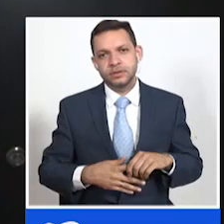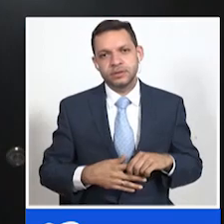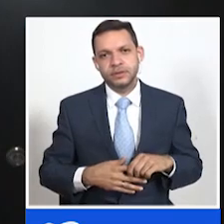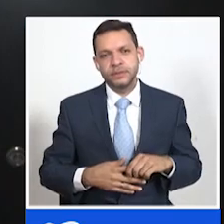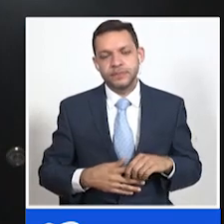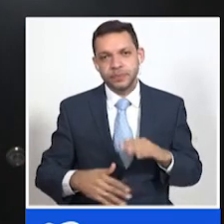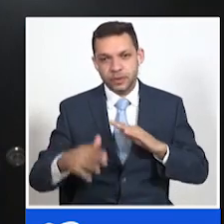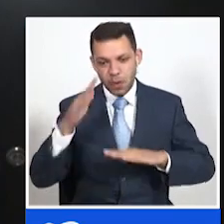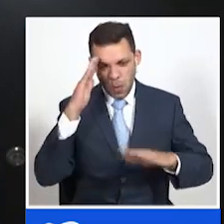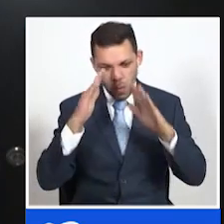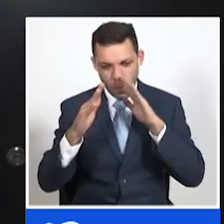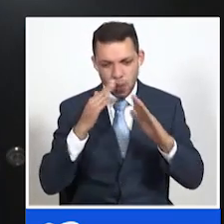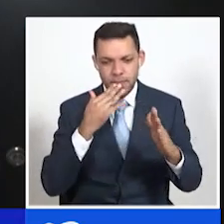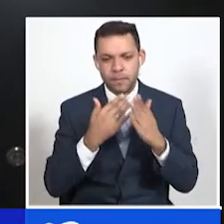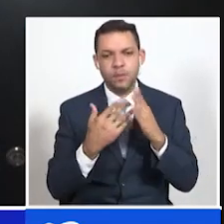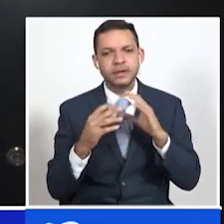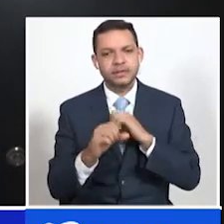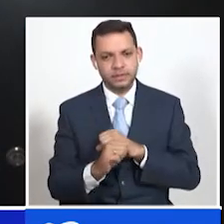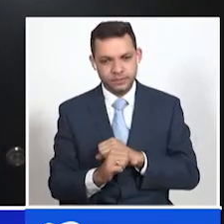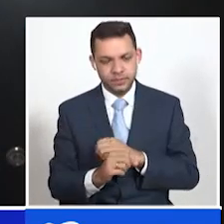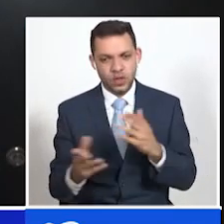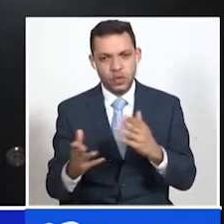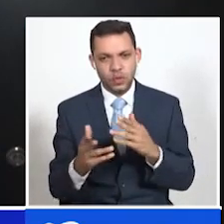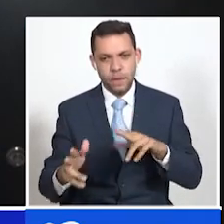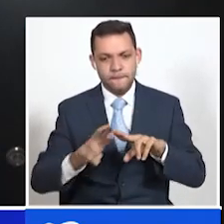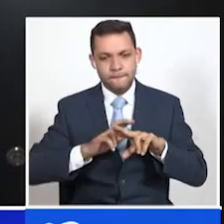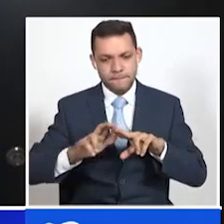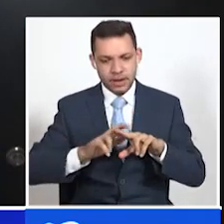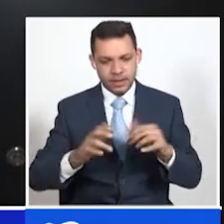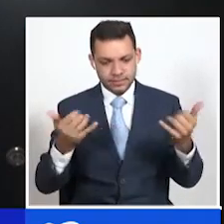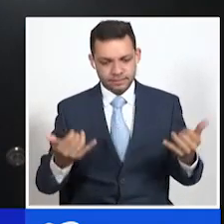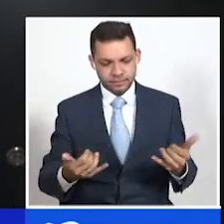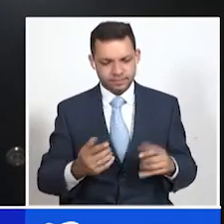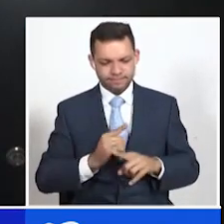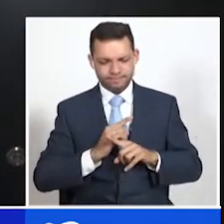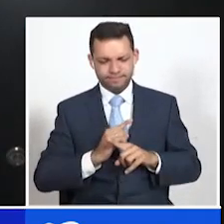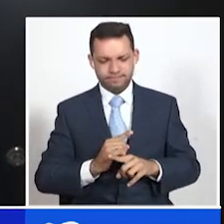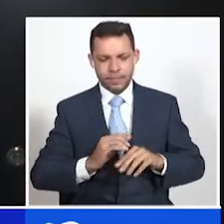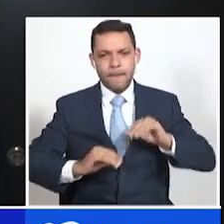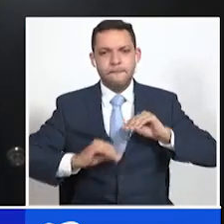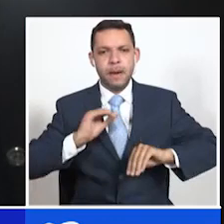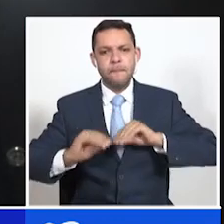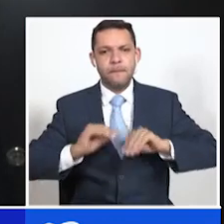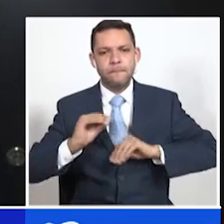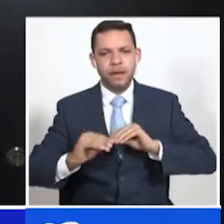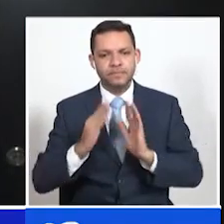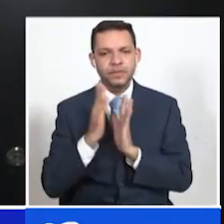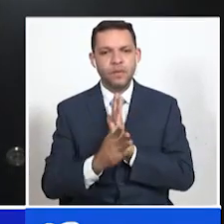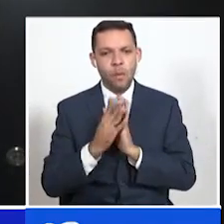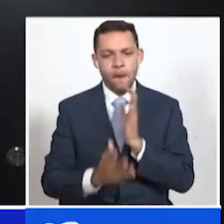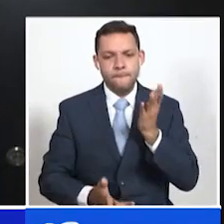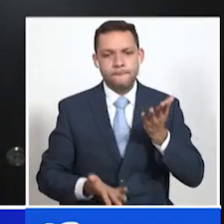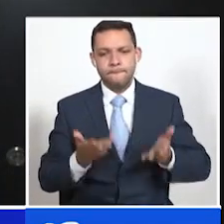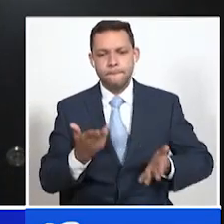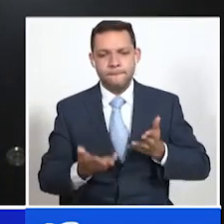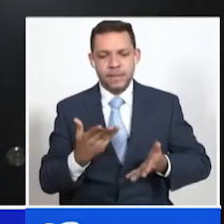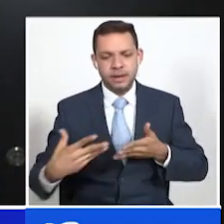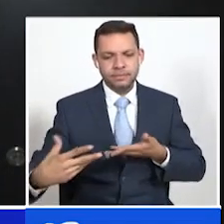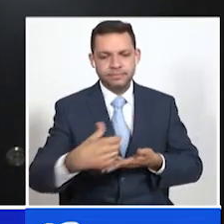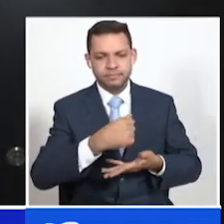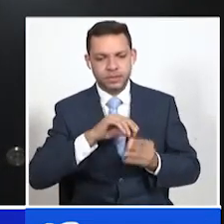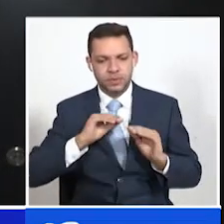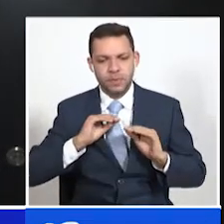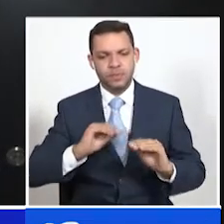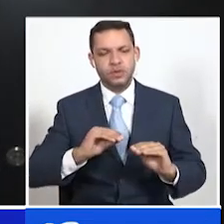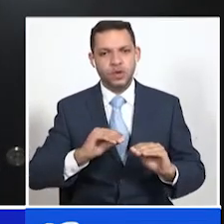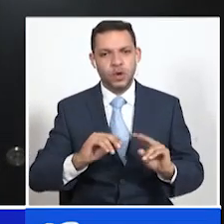Hola, ¿qué tal? Muy buenas noches, Rubén Darío. Los saludo desde la ciudad de Manizales para entregarle el balance judicial de este fin de semana. Hablamos